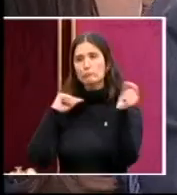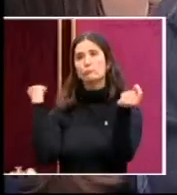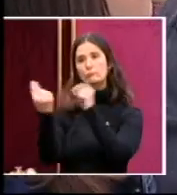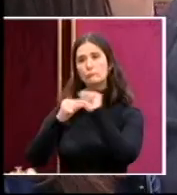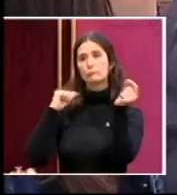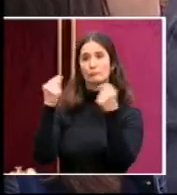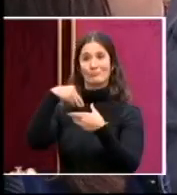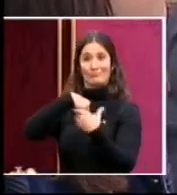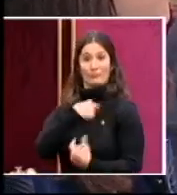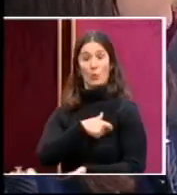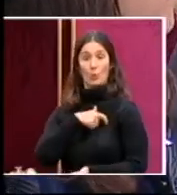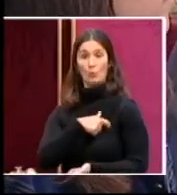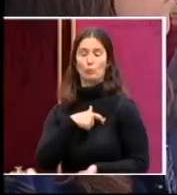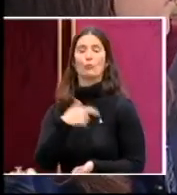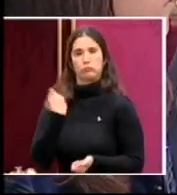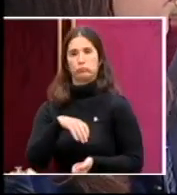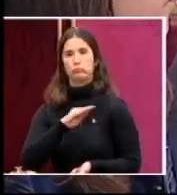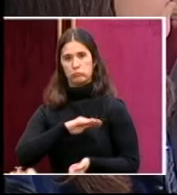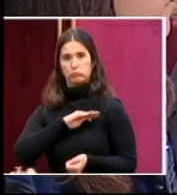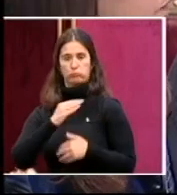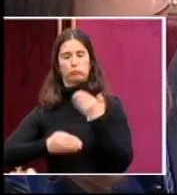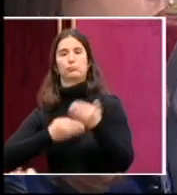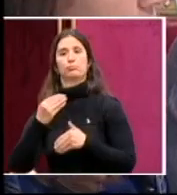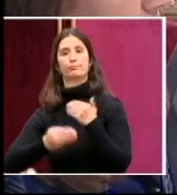en comisión, ya se avanzaba,